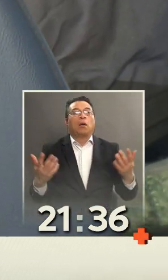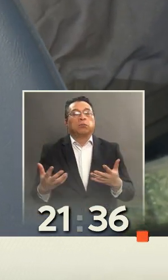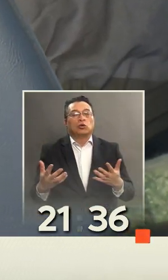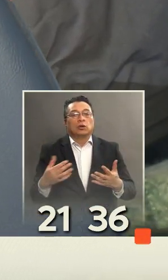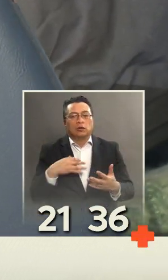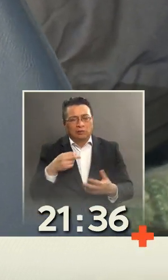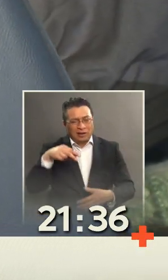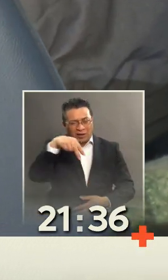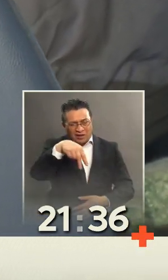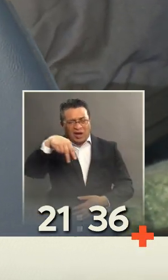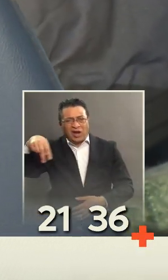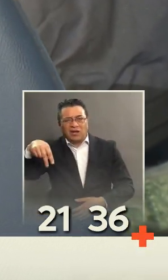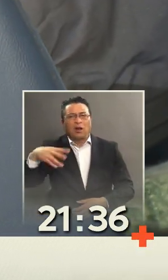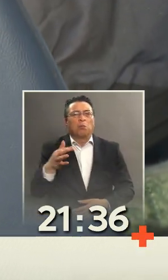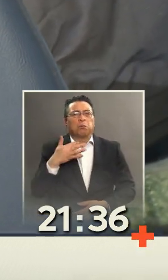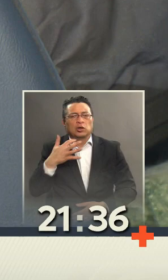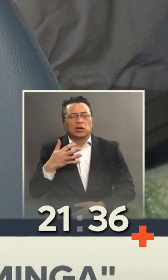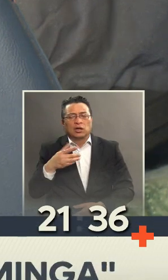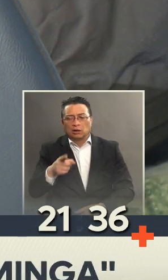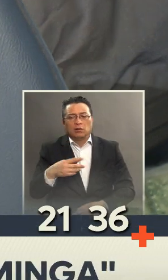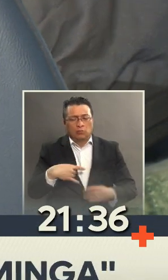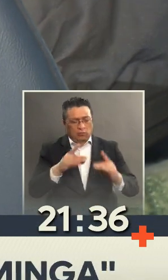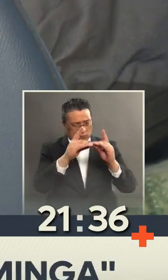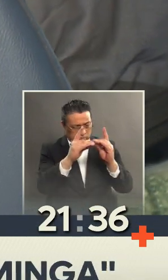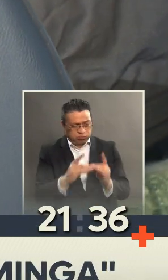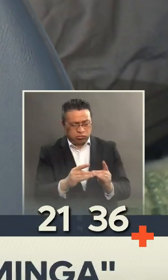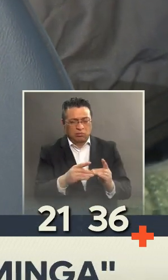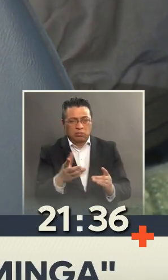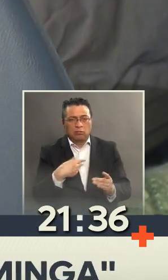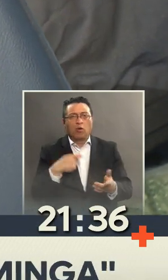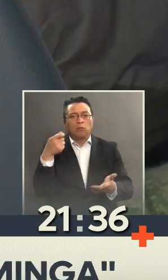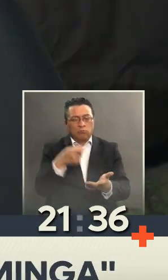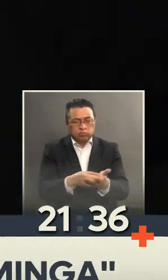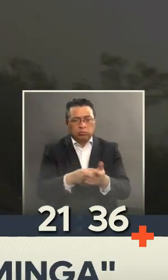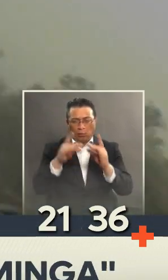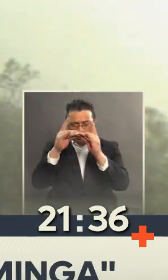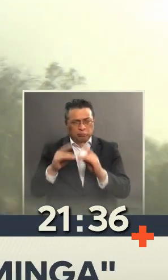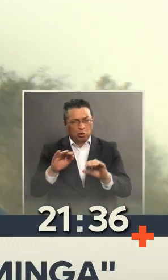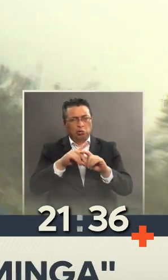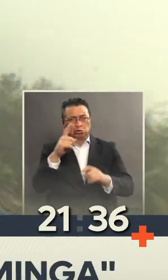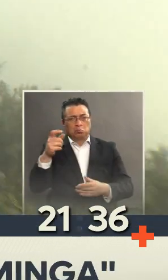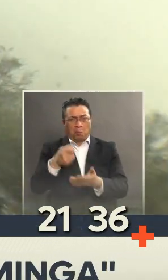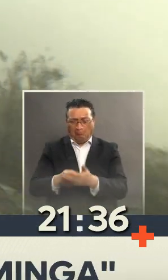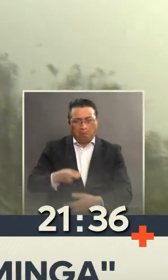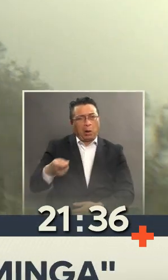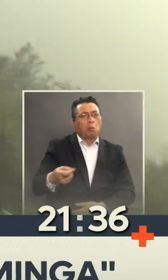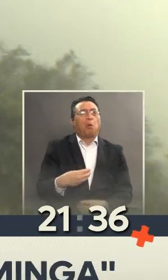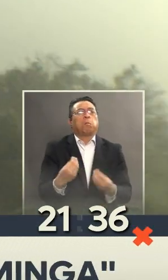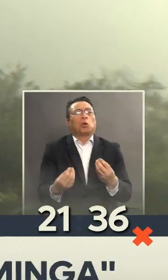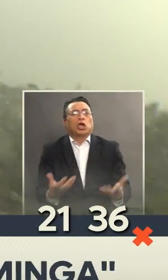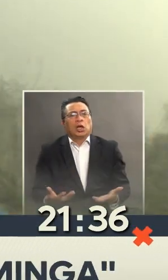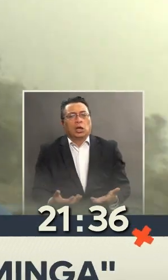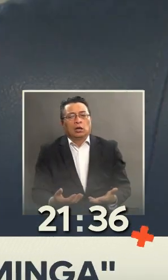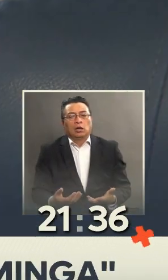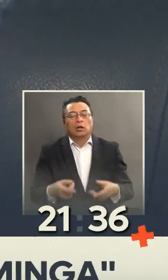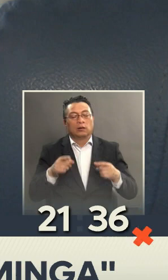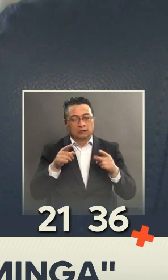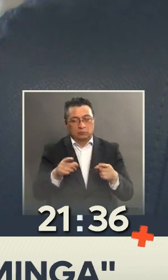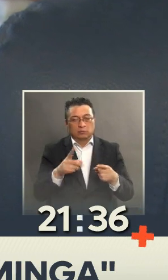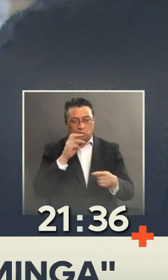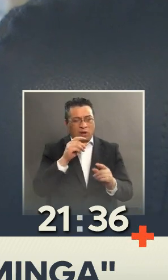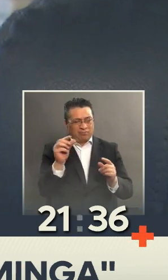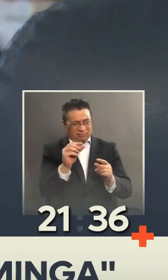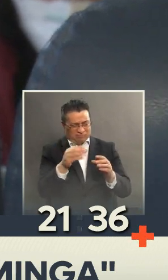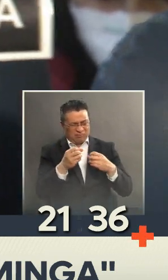cuando tú lo tienes que sepultar, te cobran un servicio funerario completo? El que la normativa actual los trate como objetos es una de